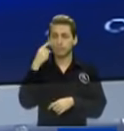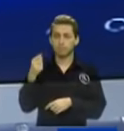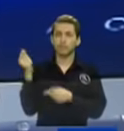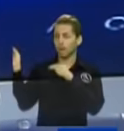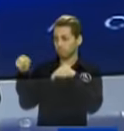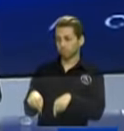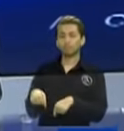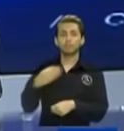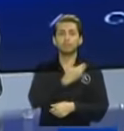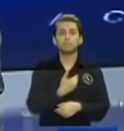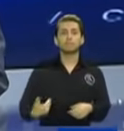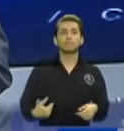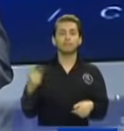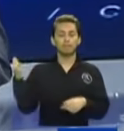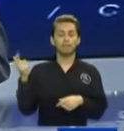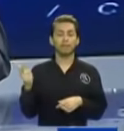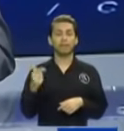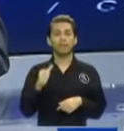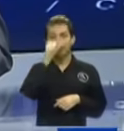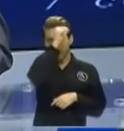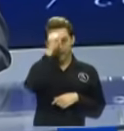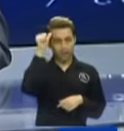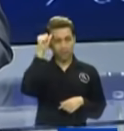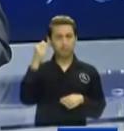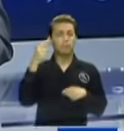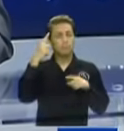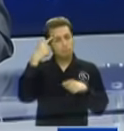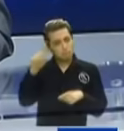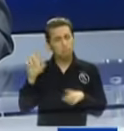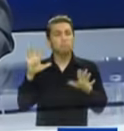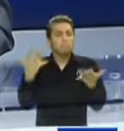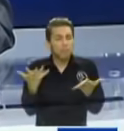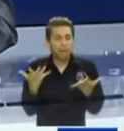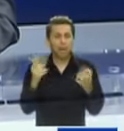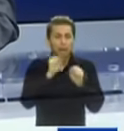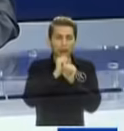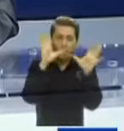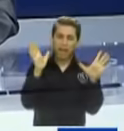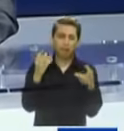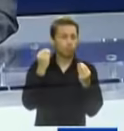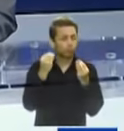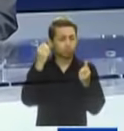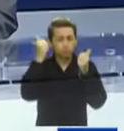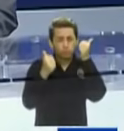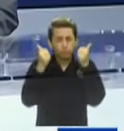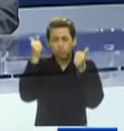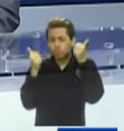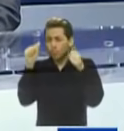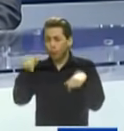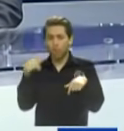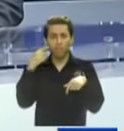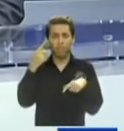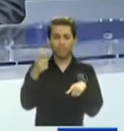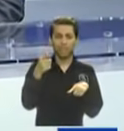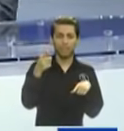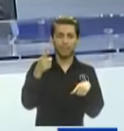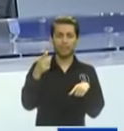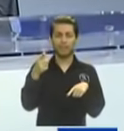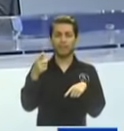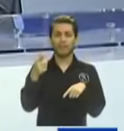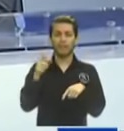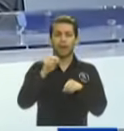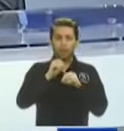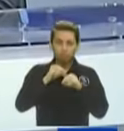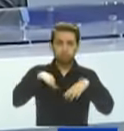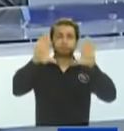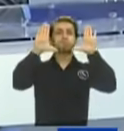el doctor Alejandro Yamatei, para aclarar muchas de las dudas que han surgido. Pues hoy escuchábamos y veíamos la cadena